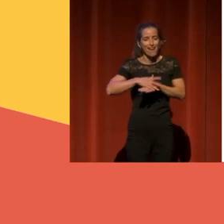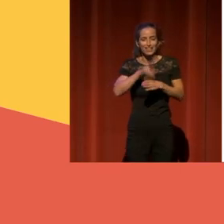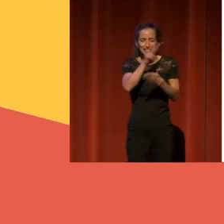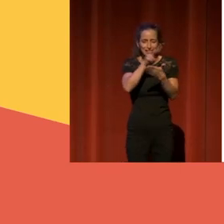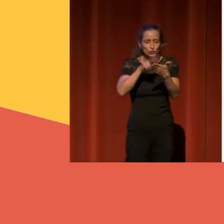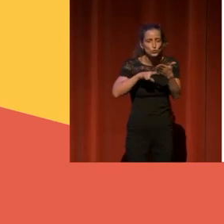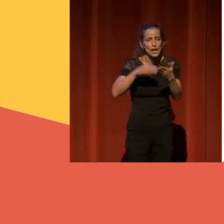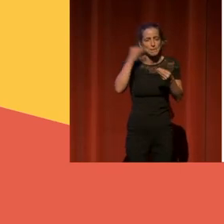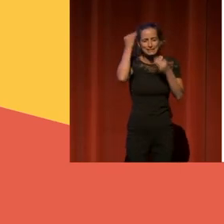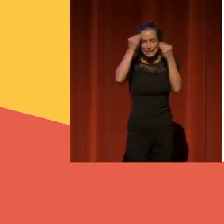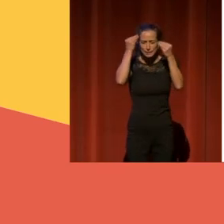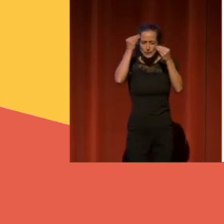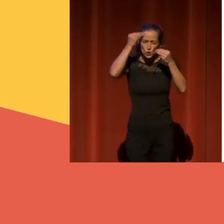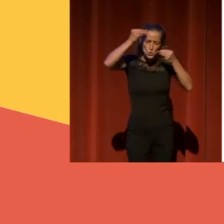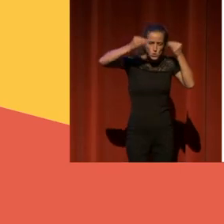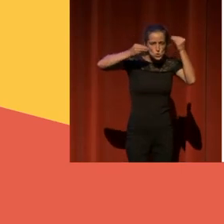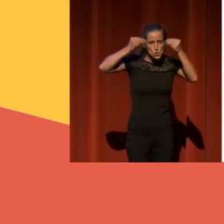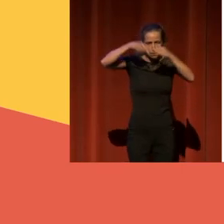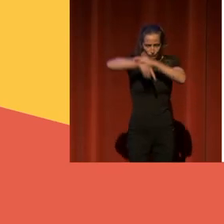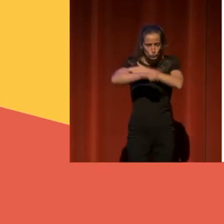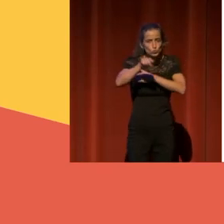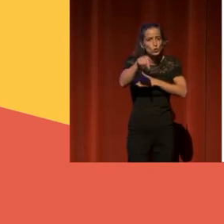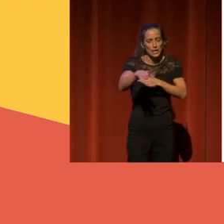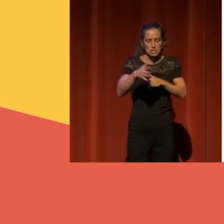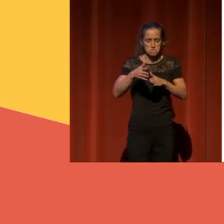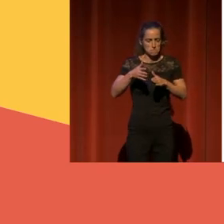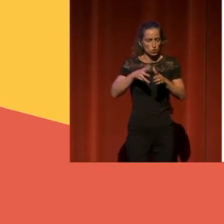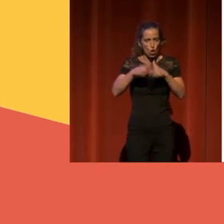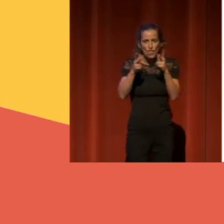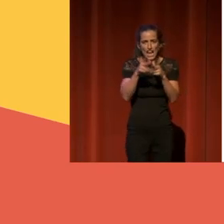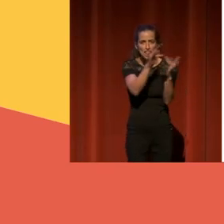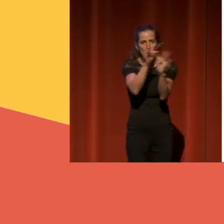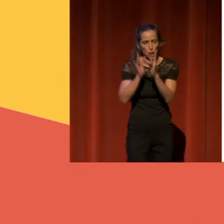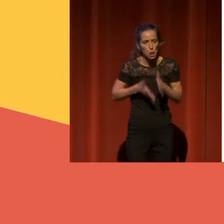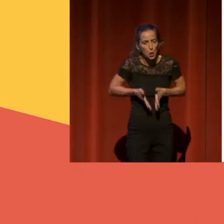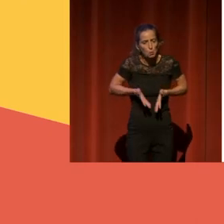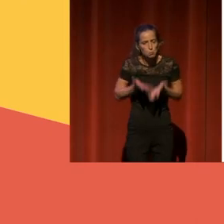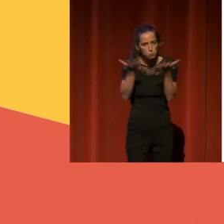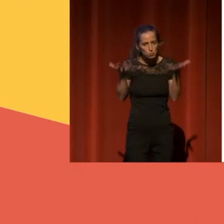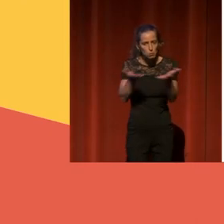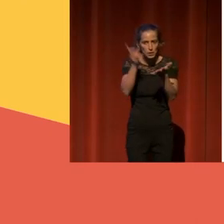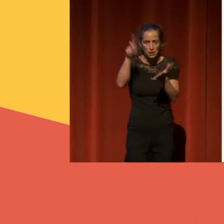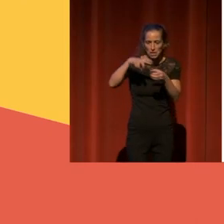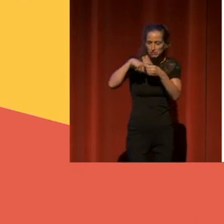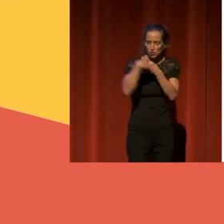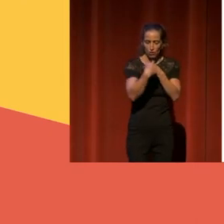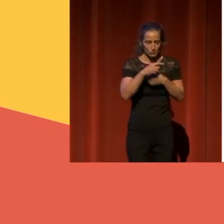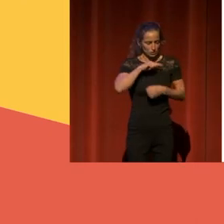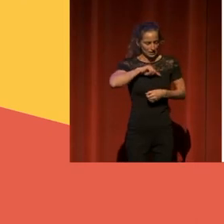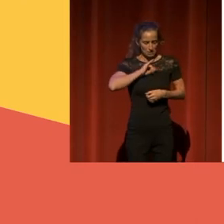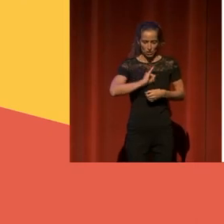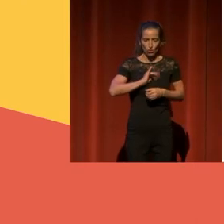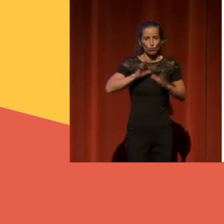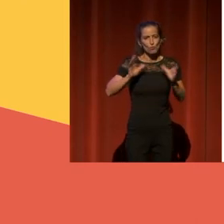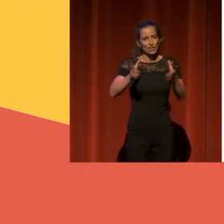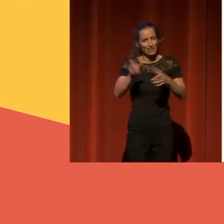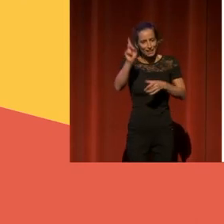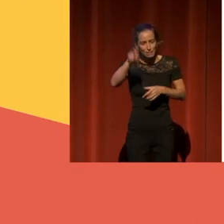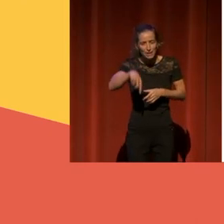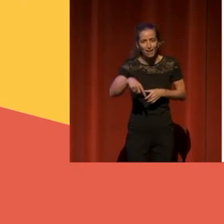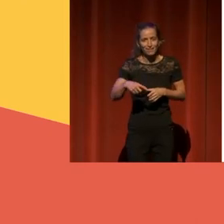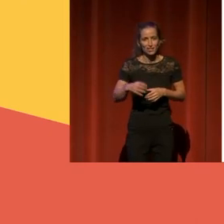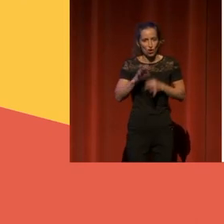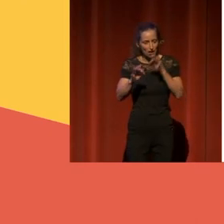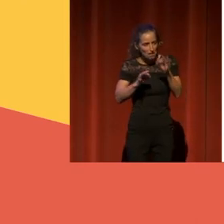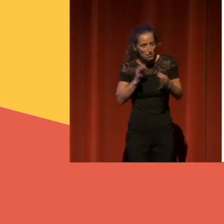crítico, que promueven la socialización, el sentido de comunidad y la participación, y que están organizadas en torno